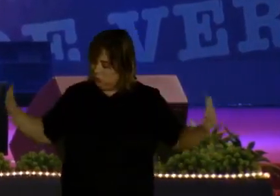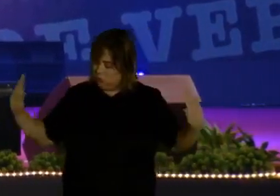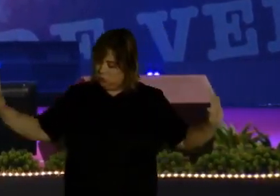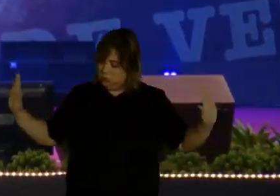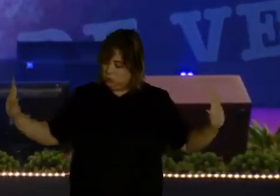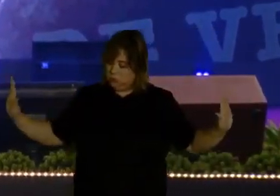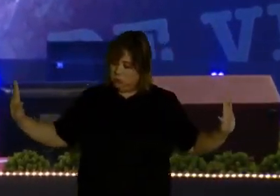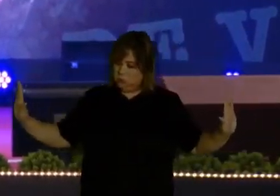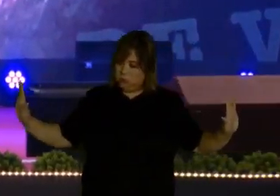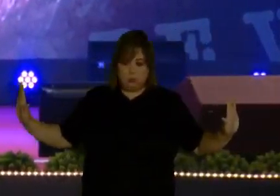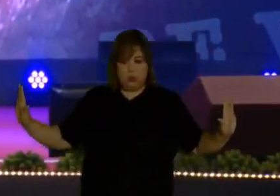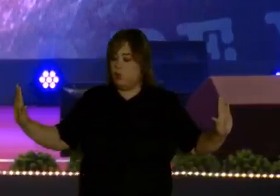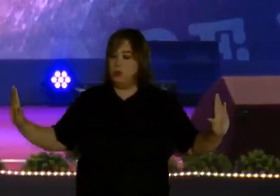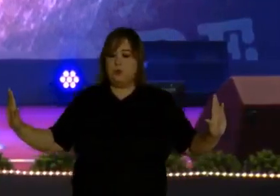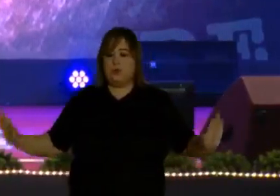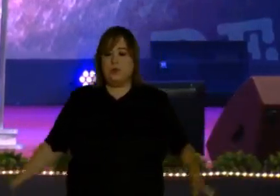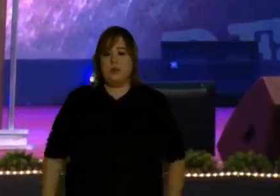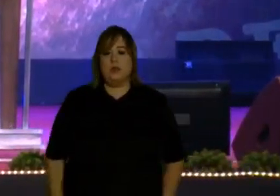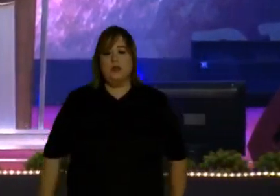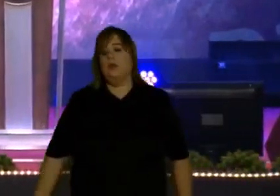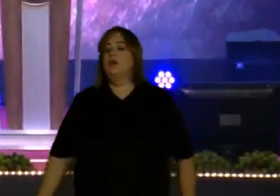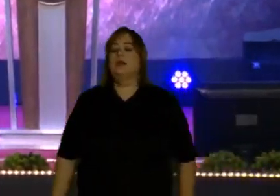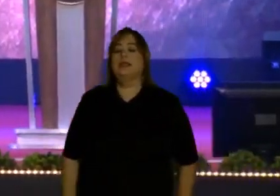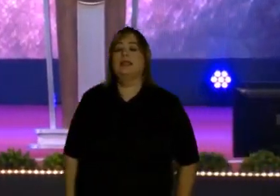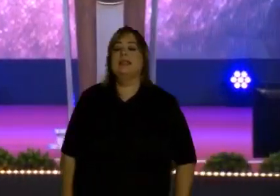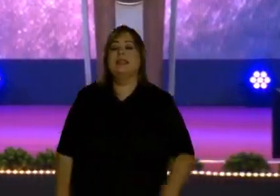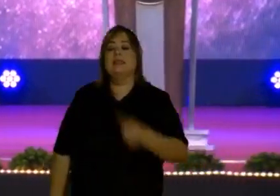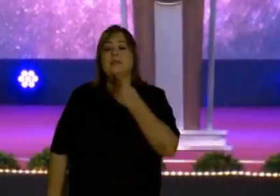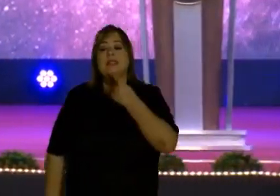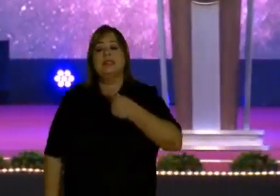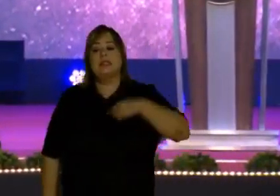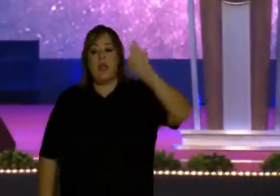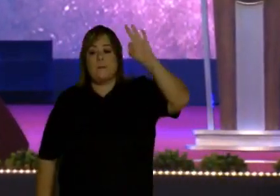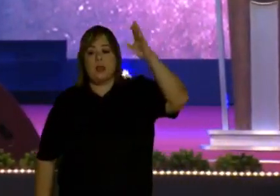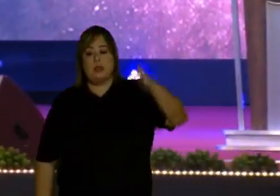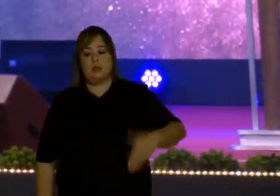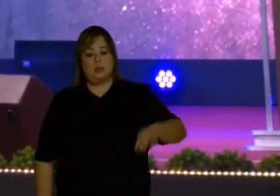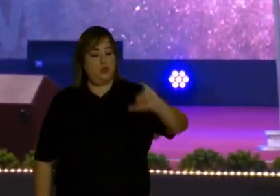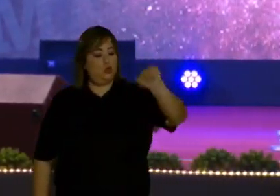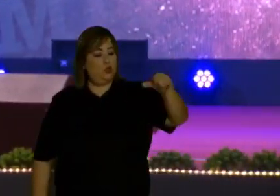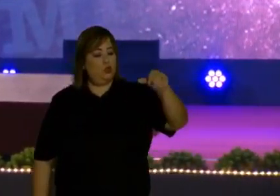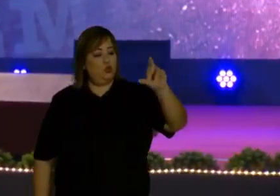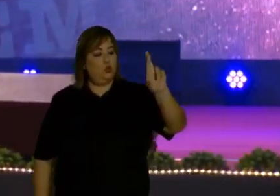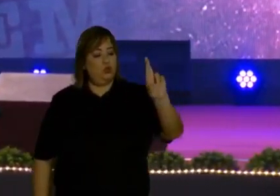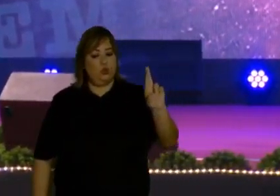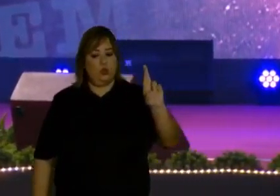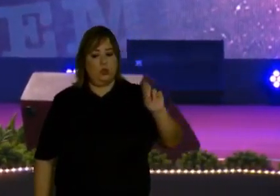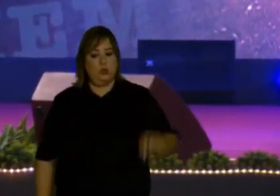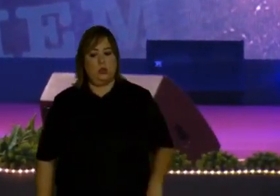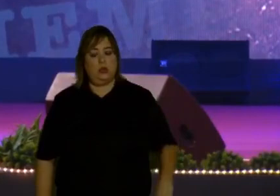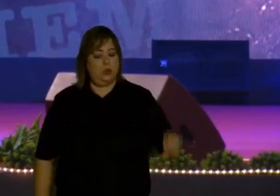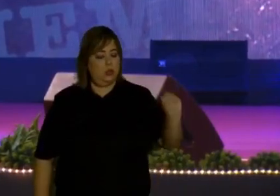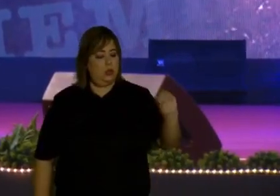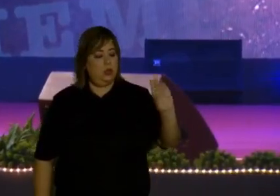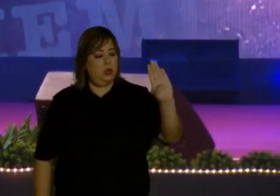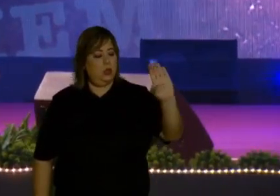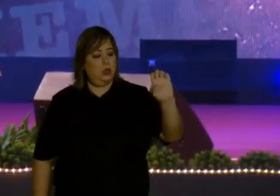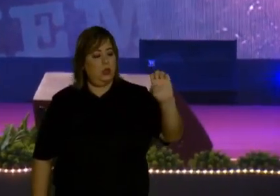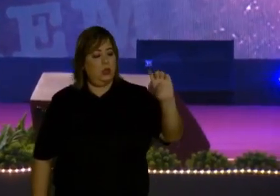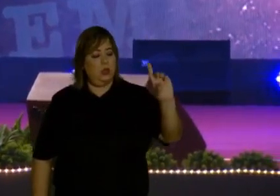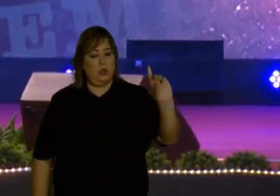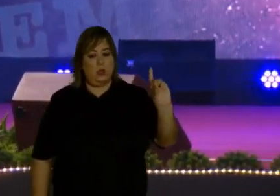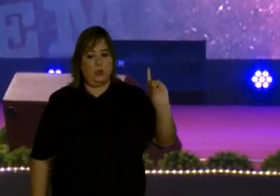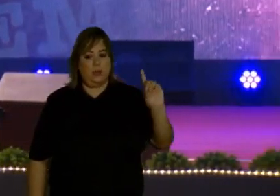Me decía el pastor Junior Obed Peña, madre,